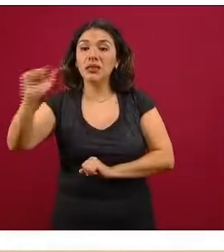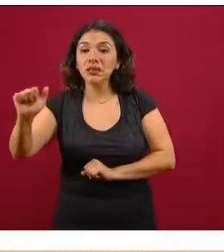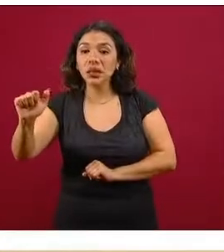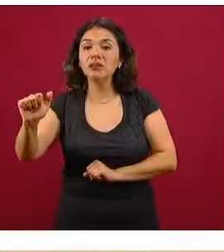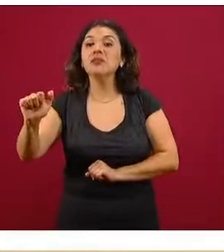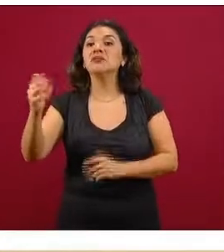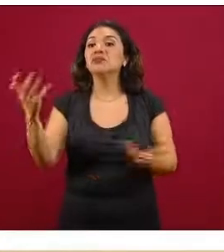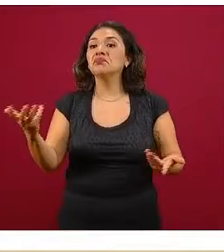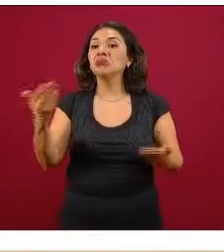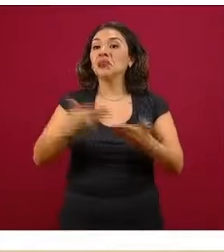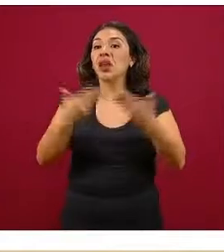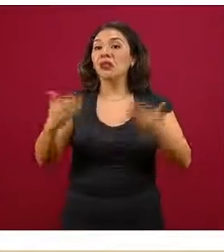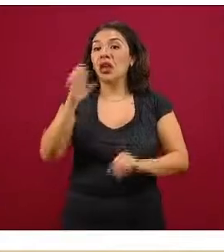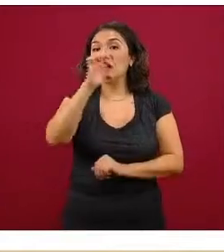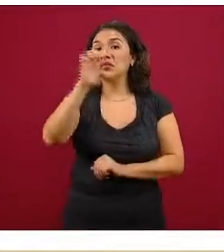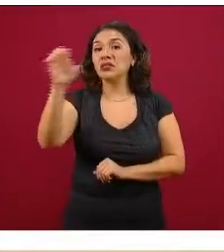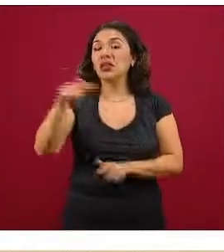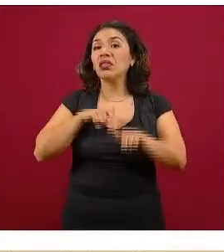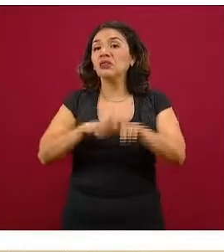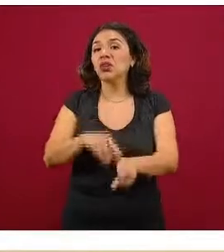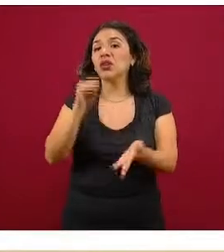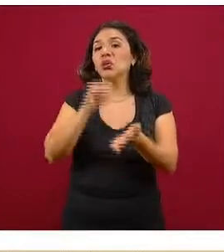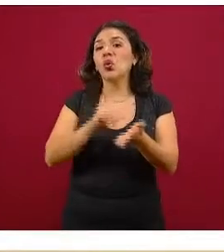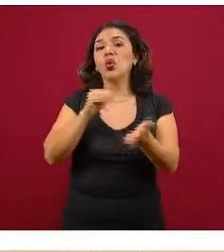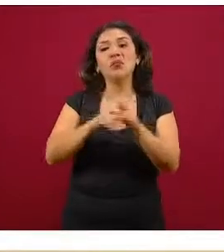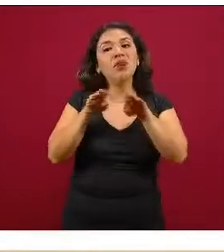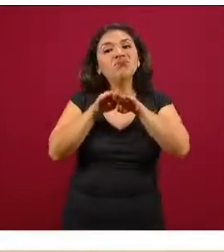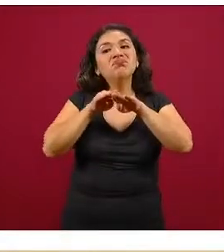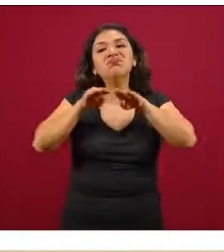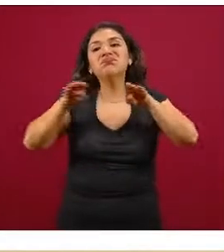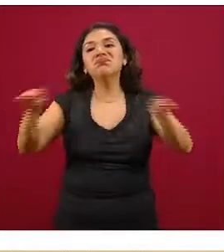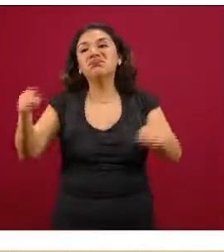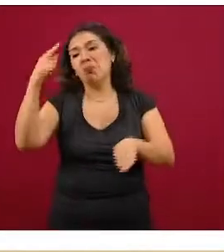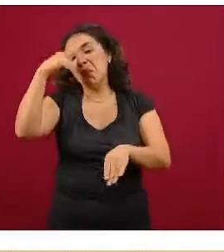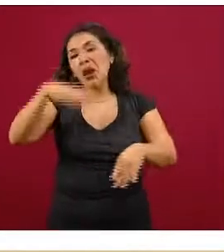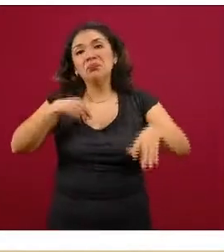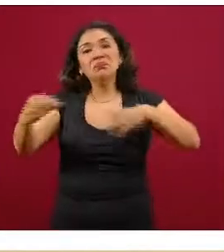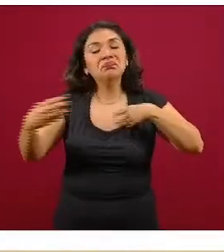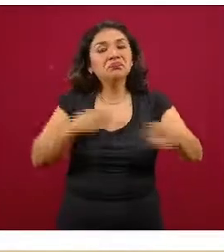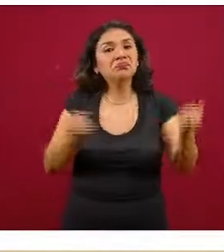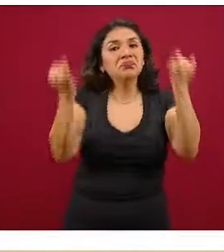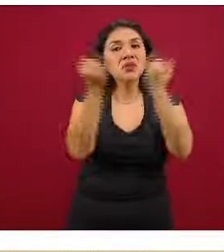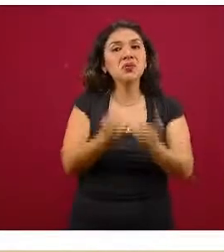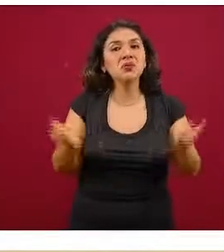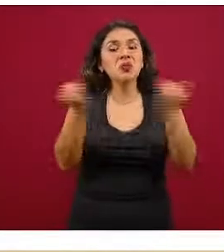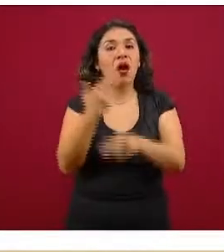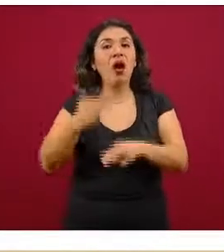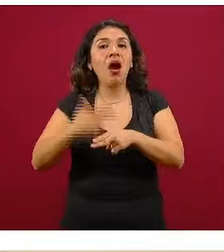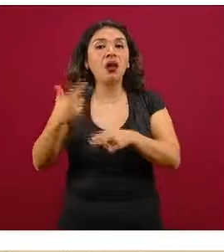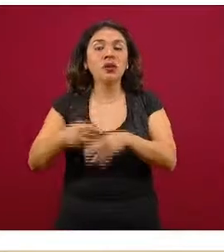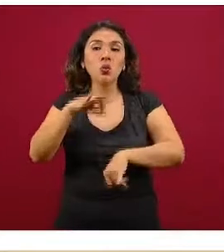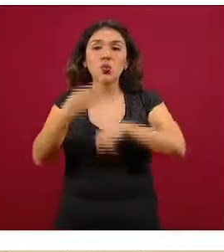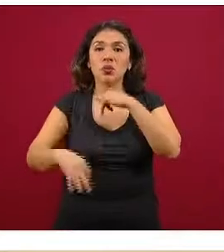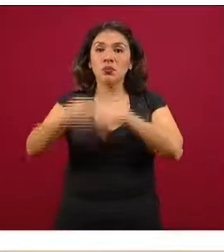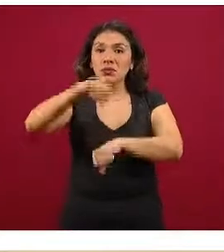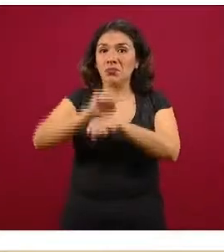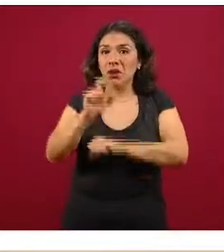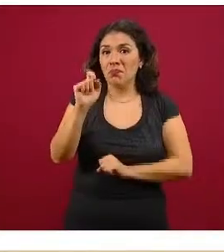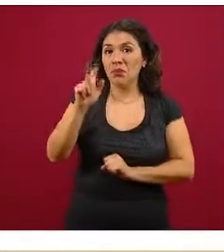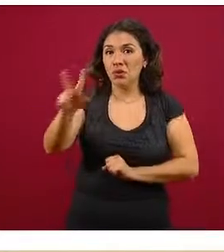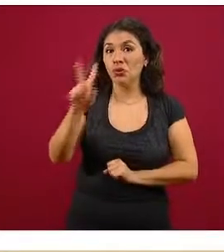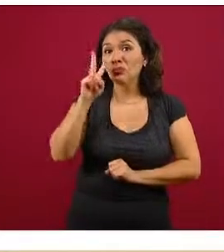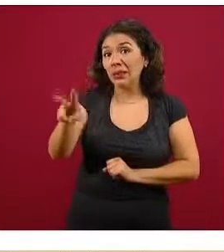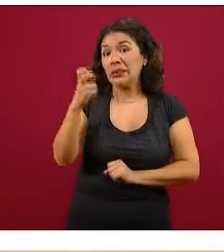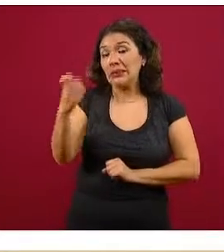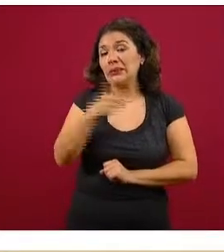prácticamente Ensenada ha mantenido todavía una meseta en su pico de transmisión hasta la última semana. Entonces ahí hay que